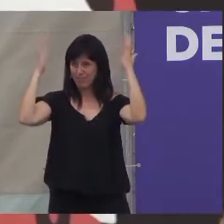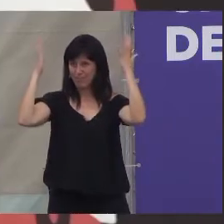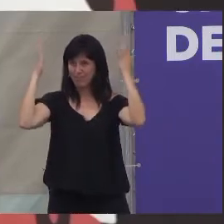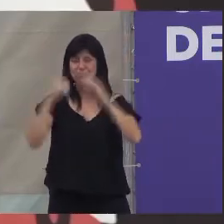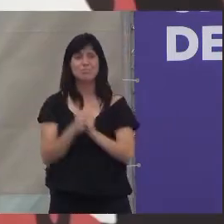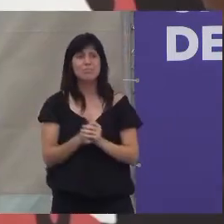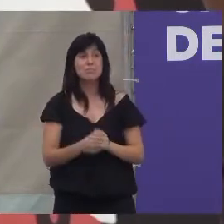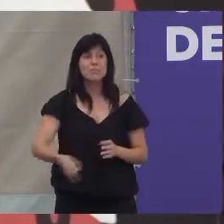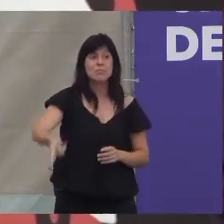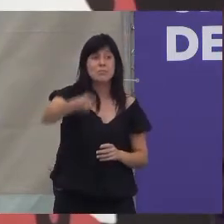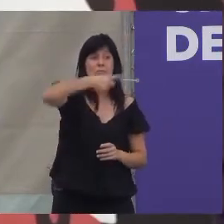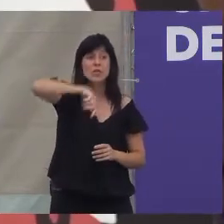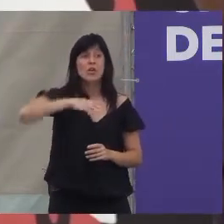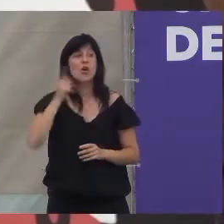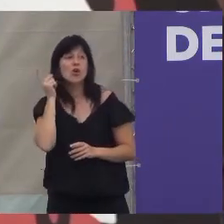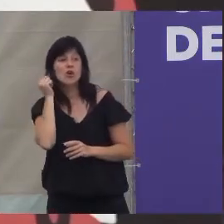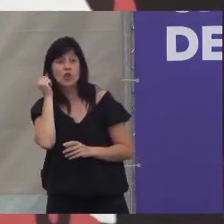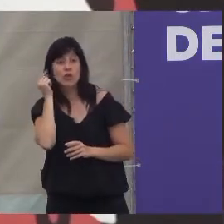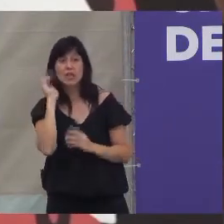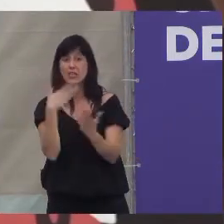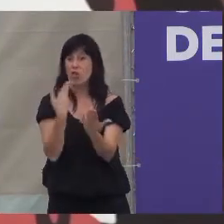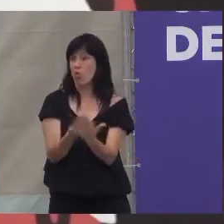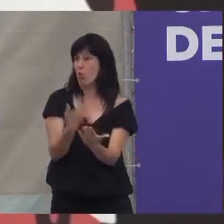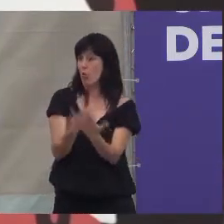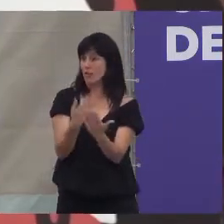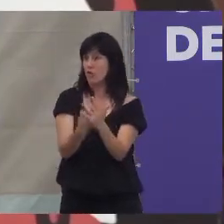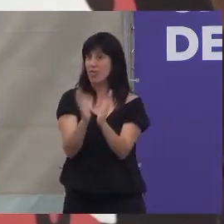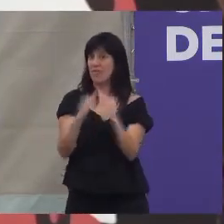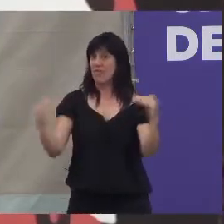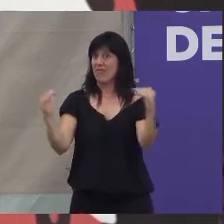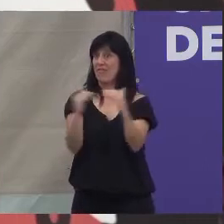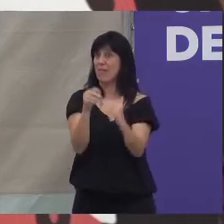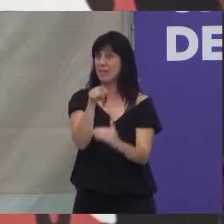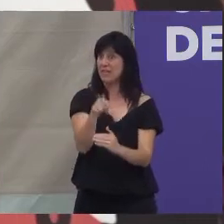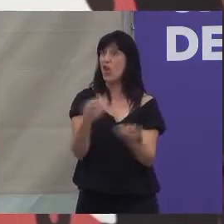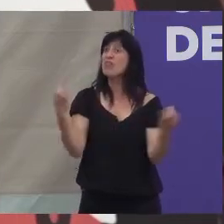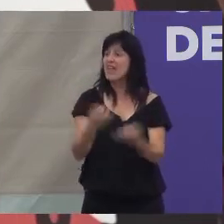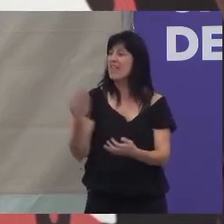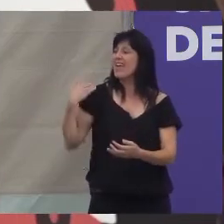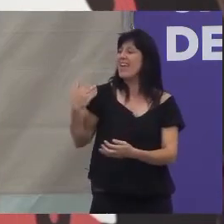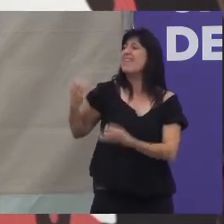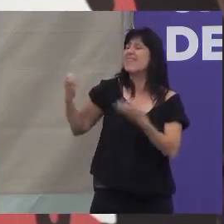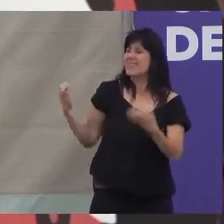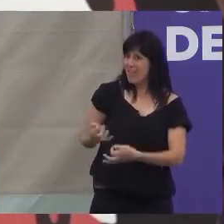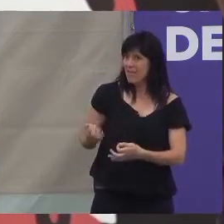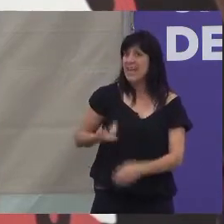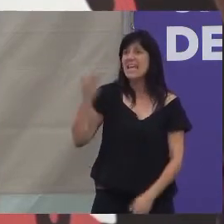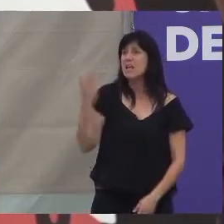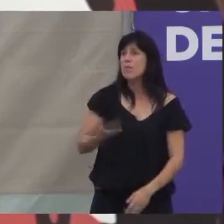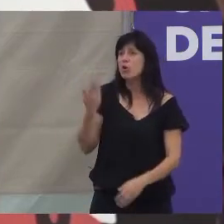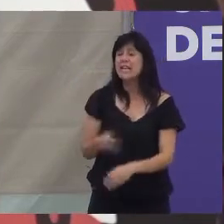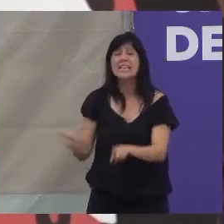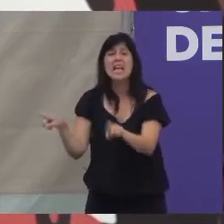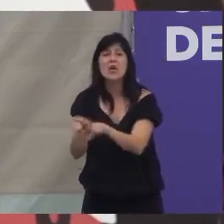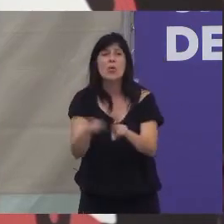Para nosotras, el documento feminista debería y debió tener la misma importancia que